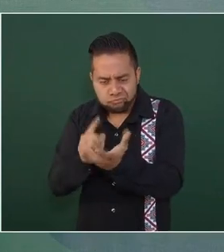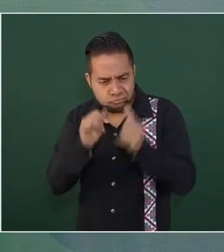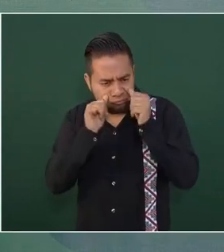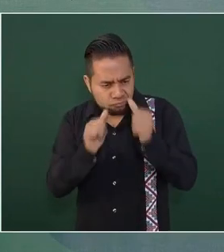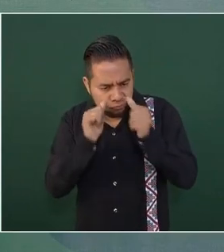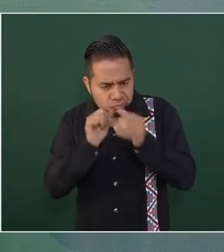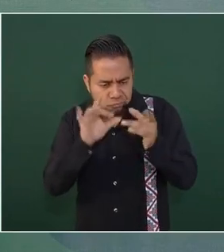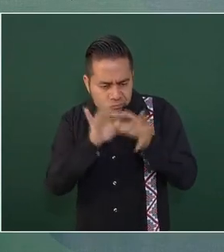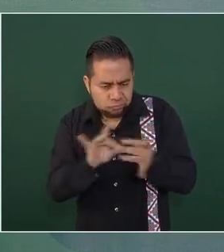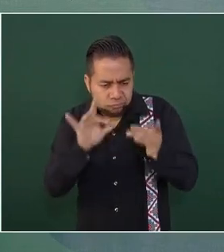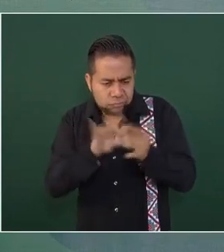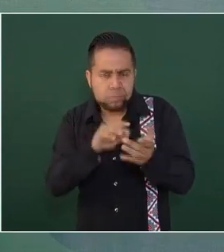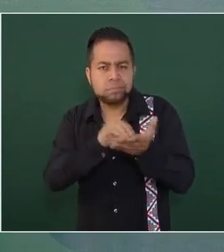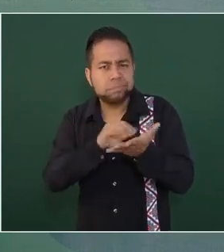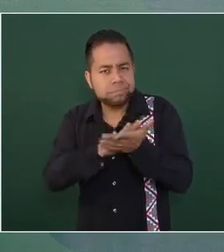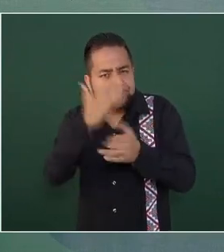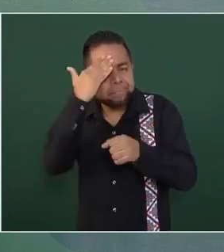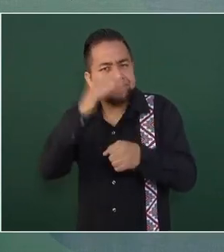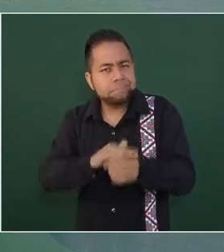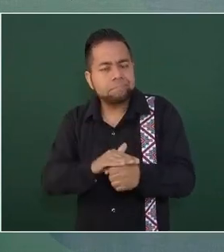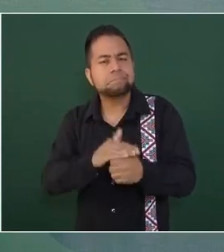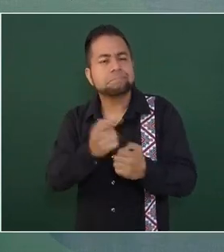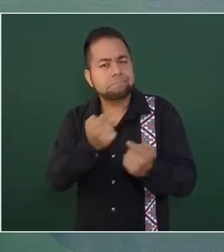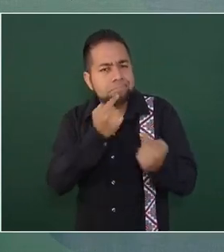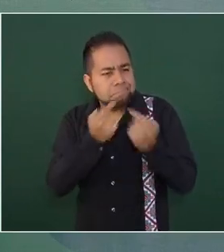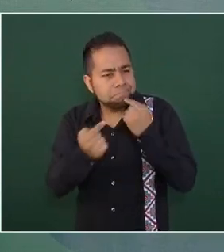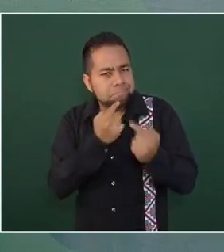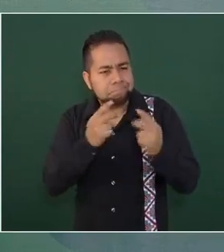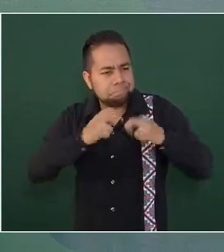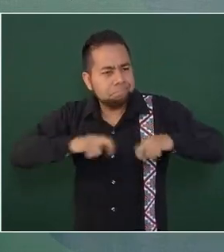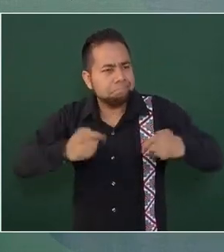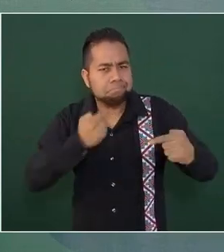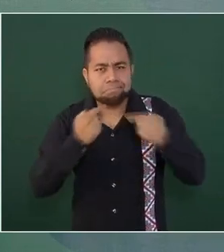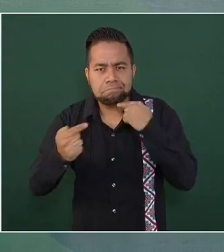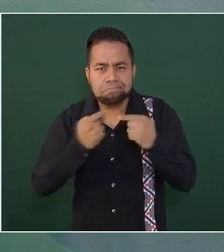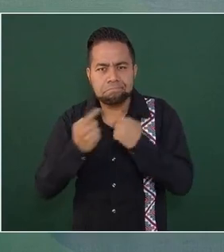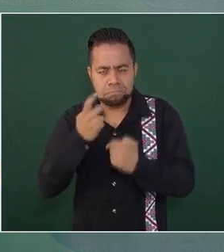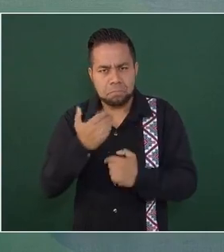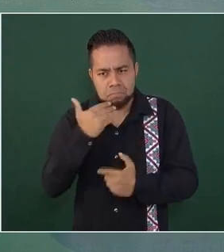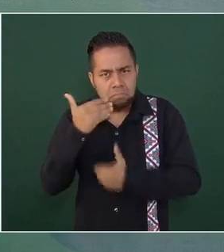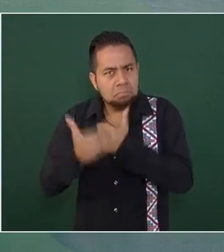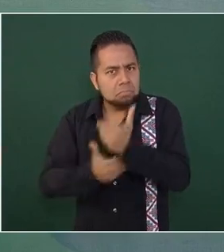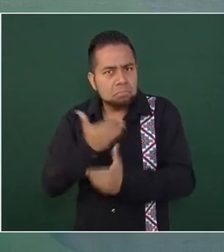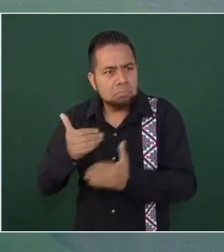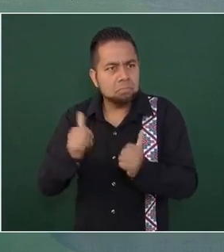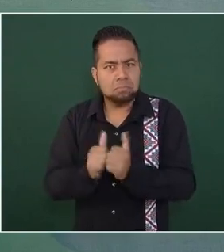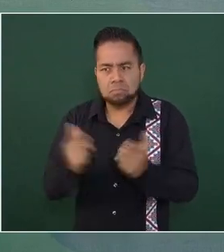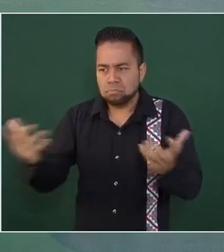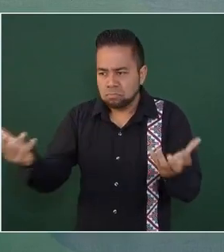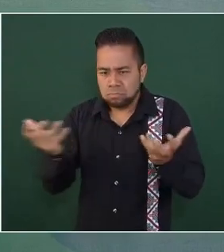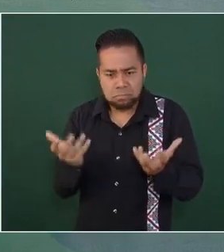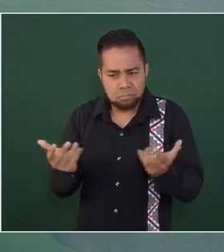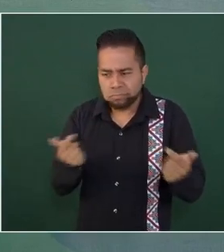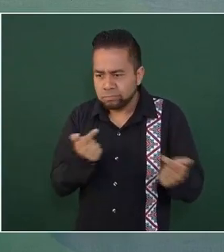cuando se dialoga entre las partes